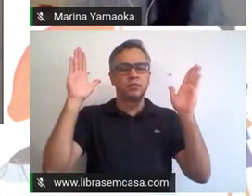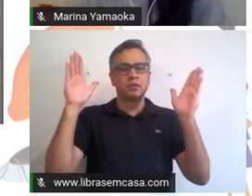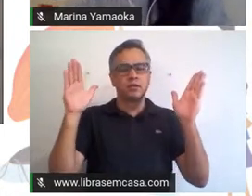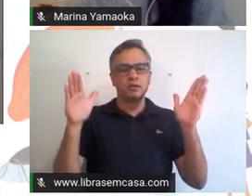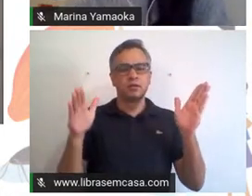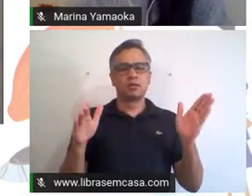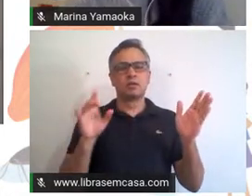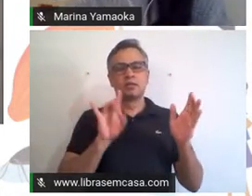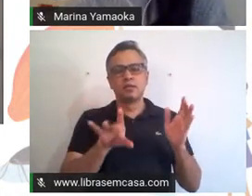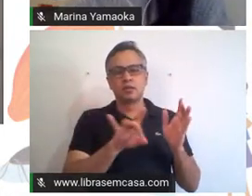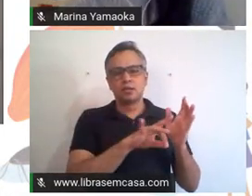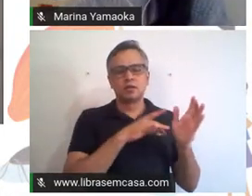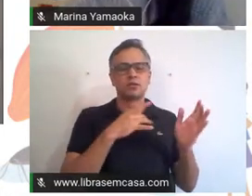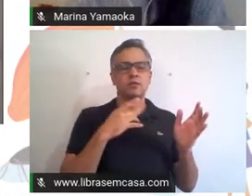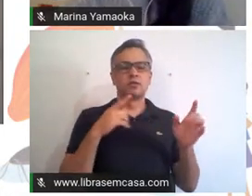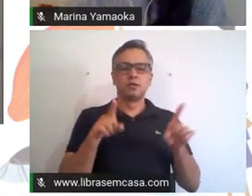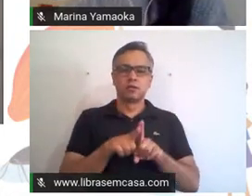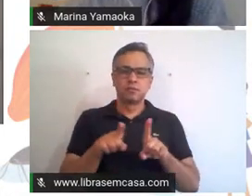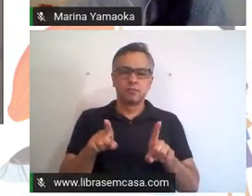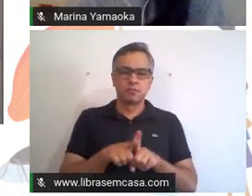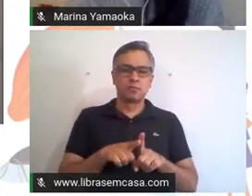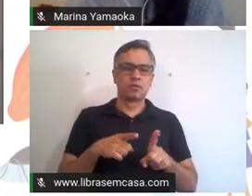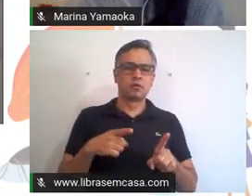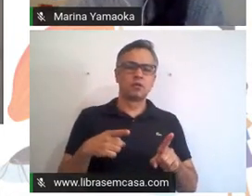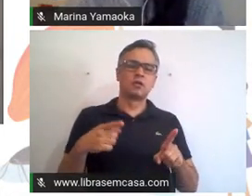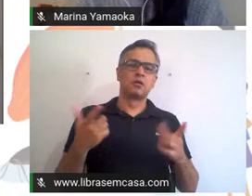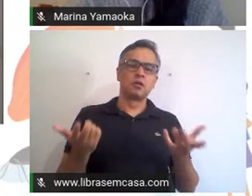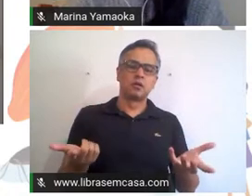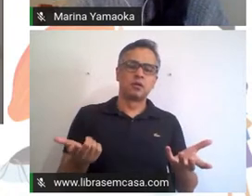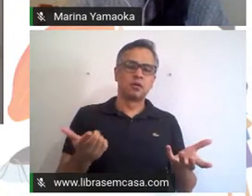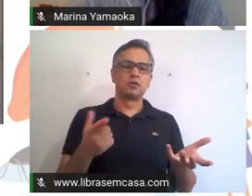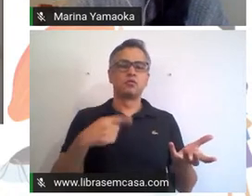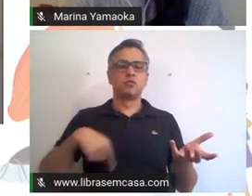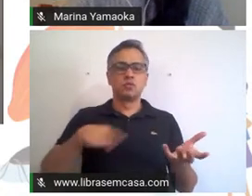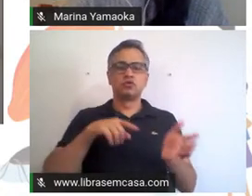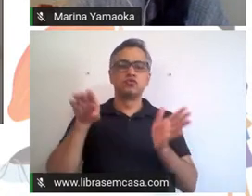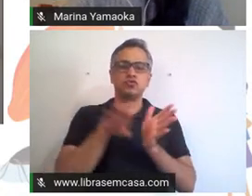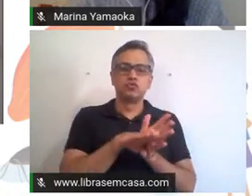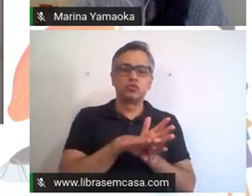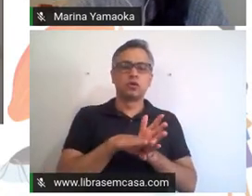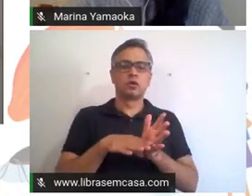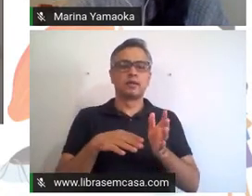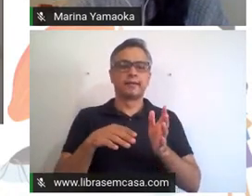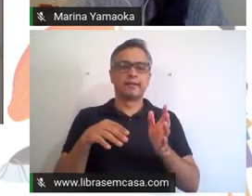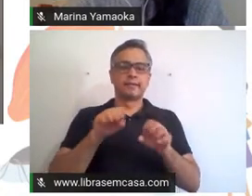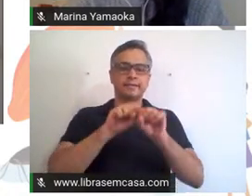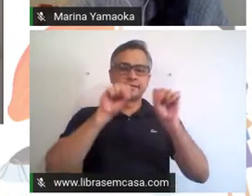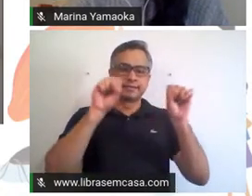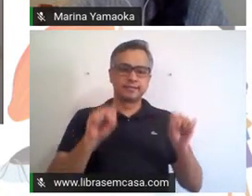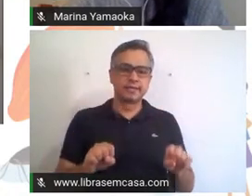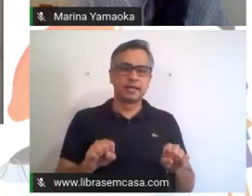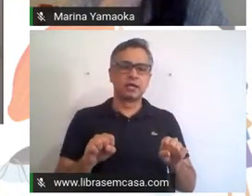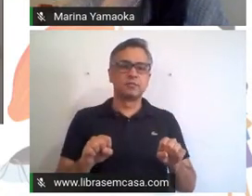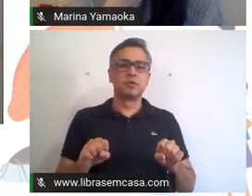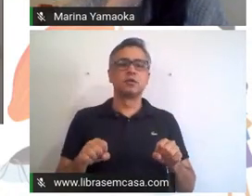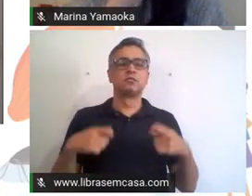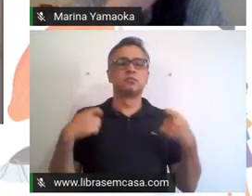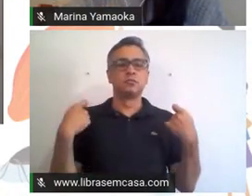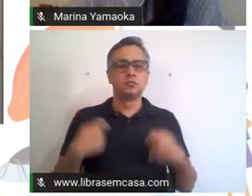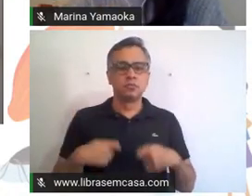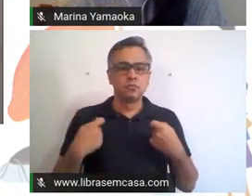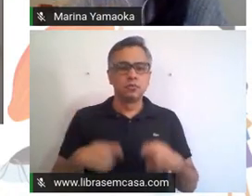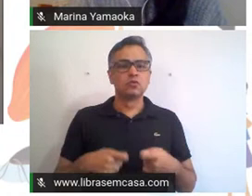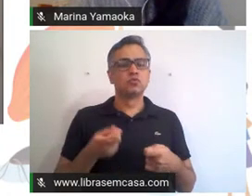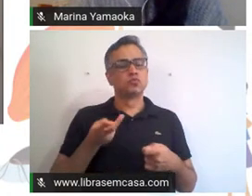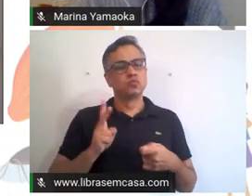individualidad justamente a la que también, de alguna manera, a la que también nos ha llevado este sistema, ¿no? Es necesaria para que esto